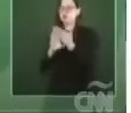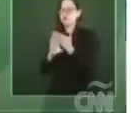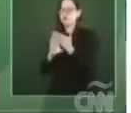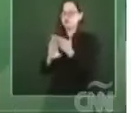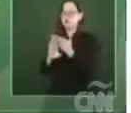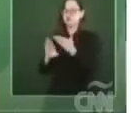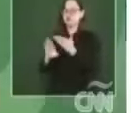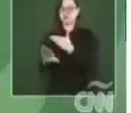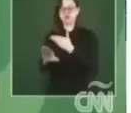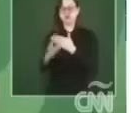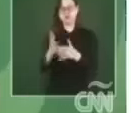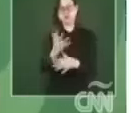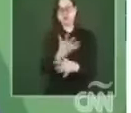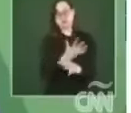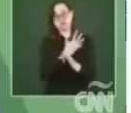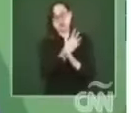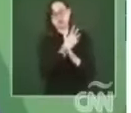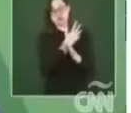evitar, según él,